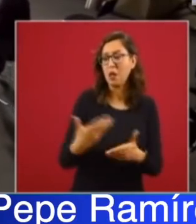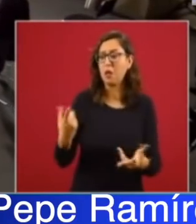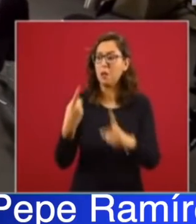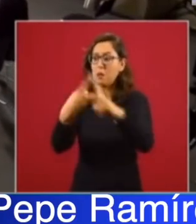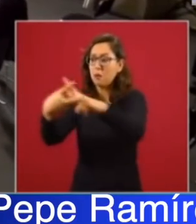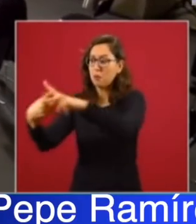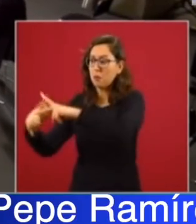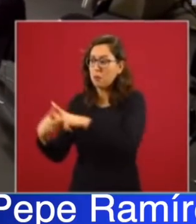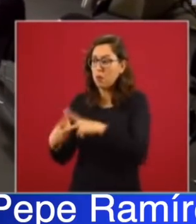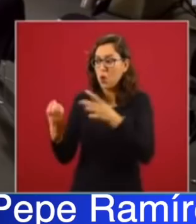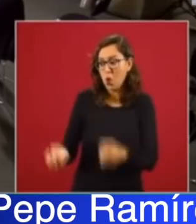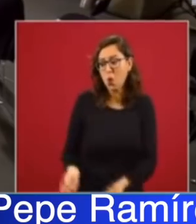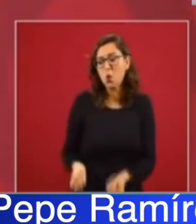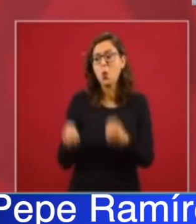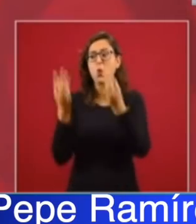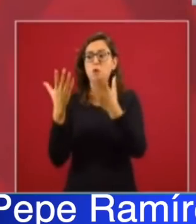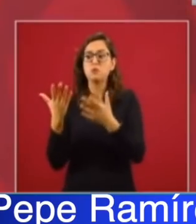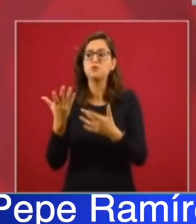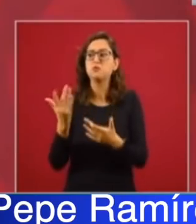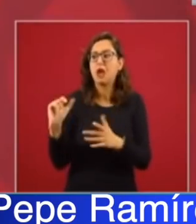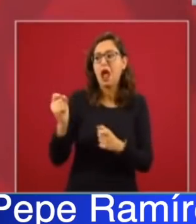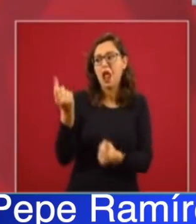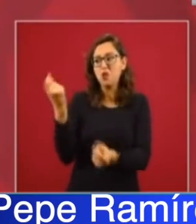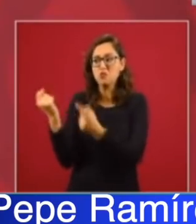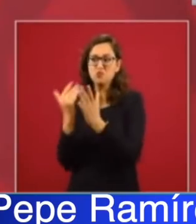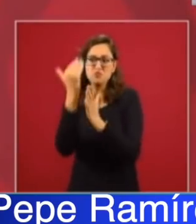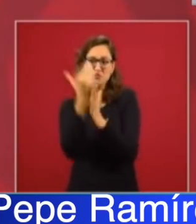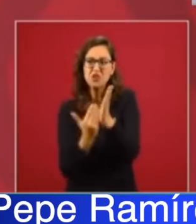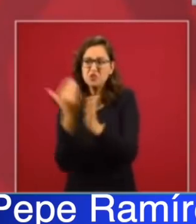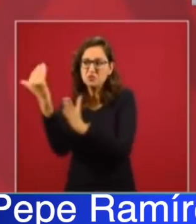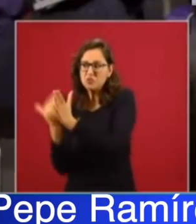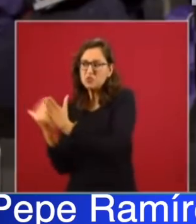encuesta del Reforma está cuchareada.